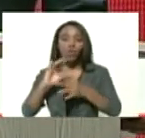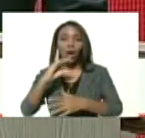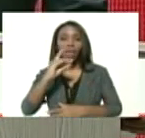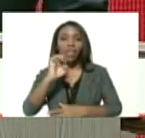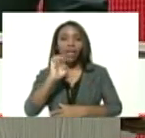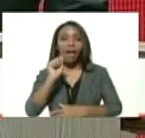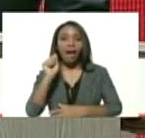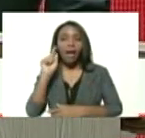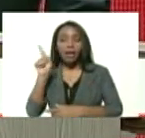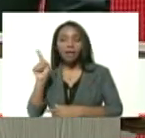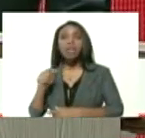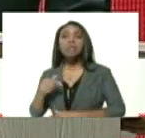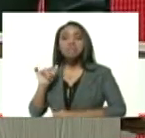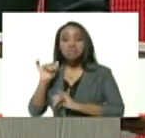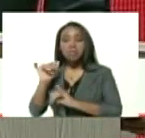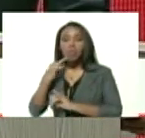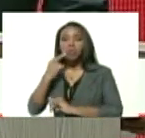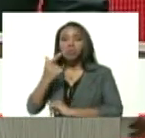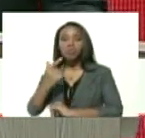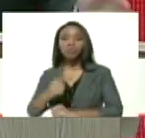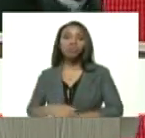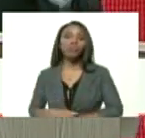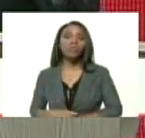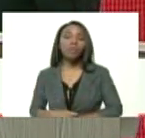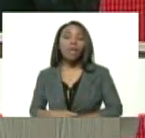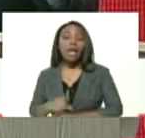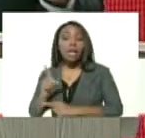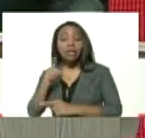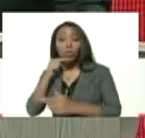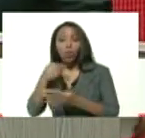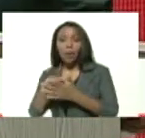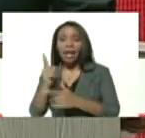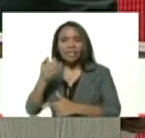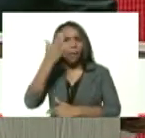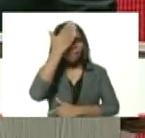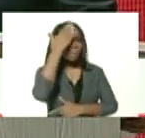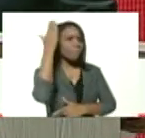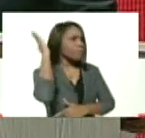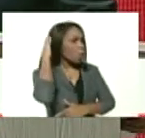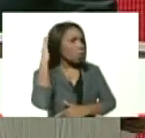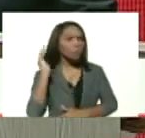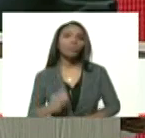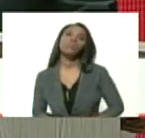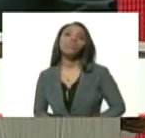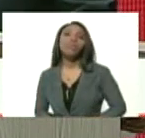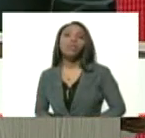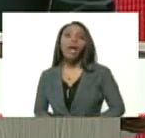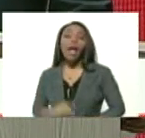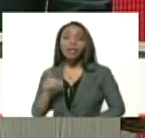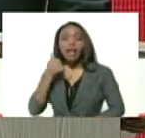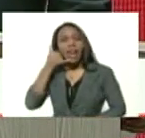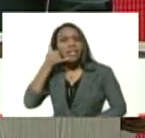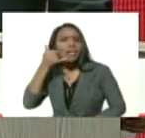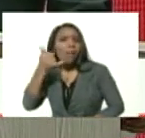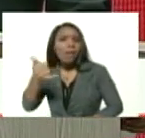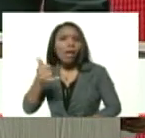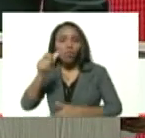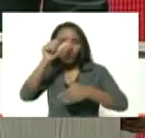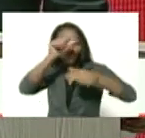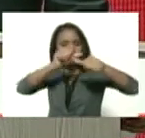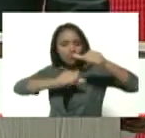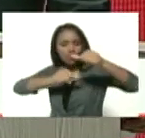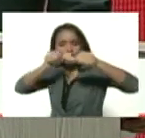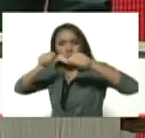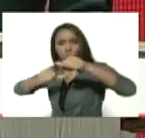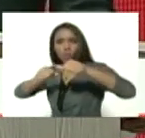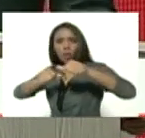él mismo lo dice, cuando se refiere a esa hipocresía, que son las llamadas listas